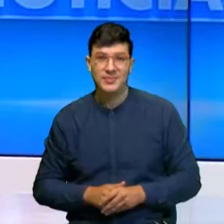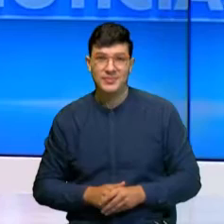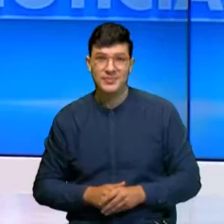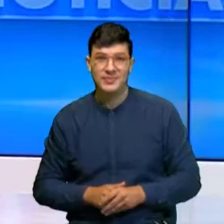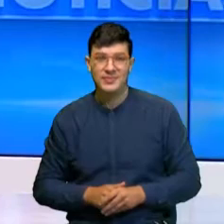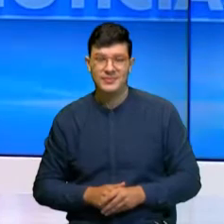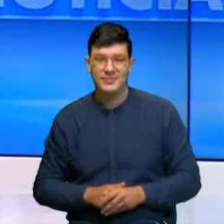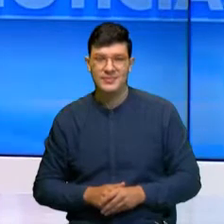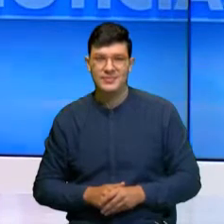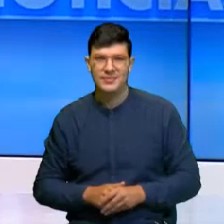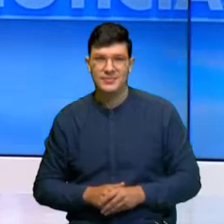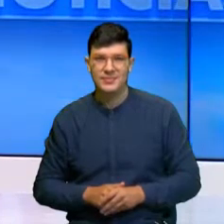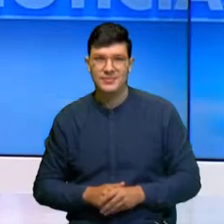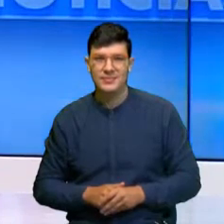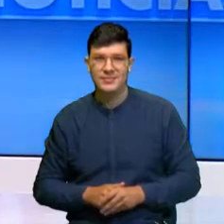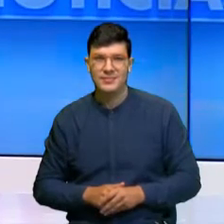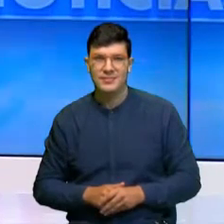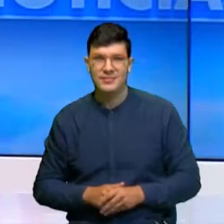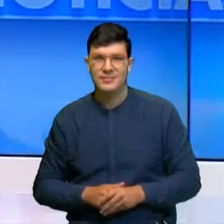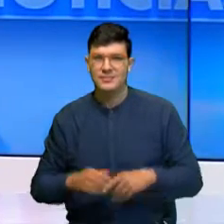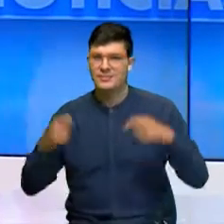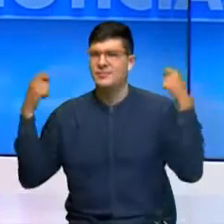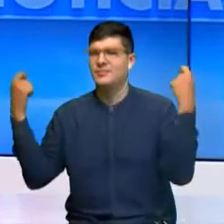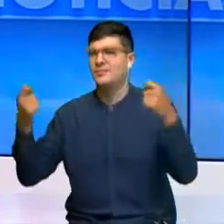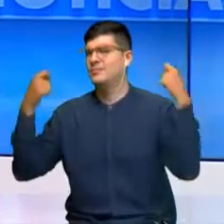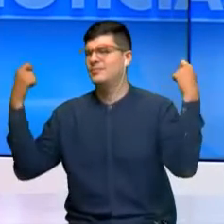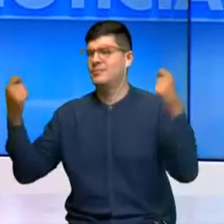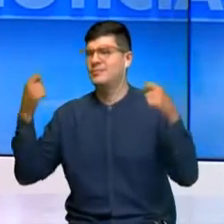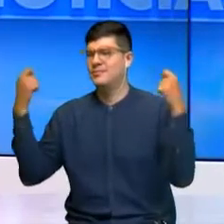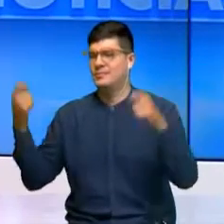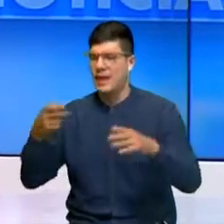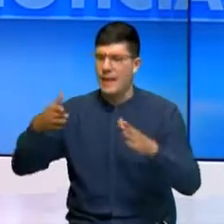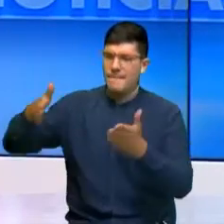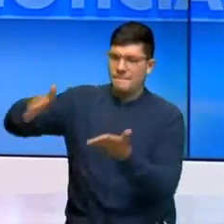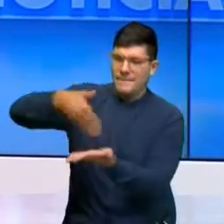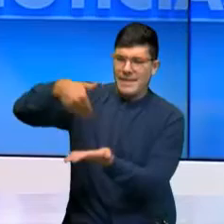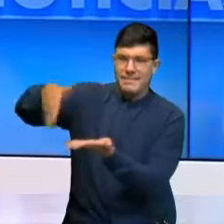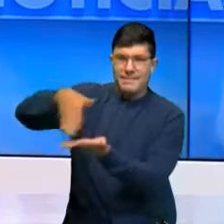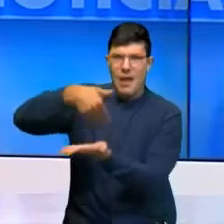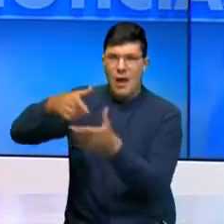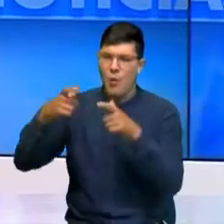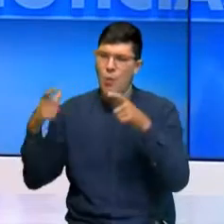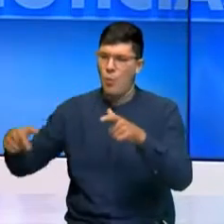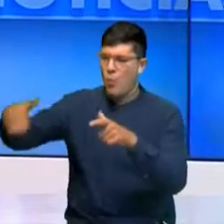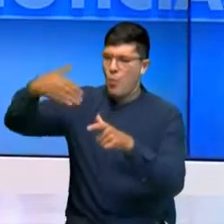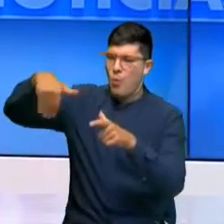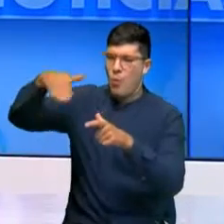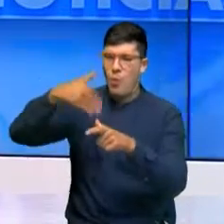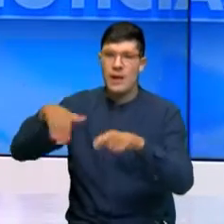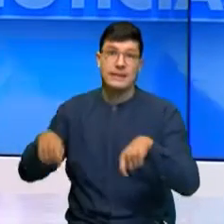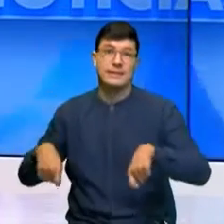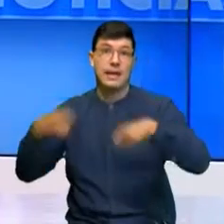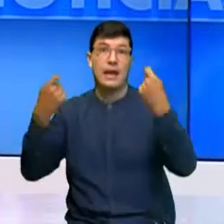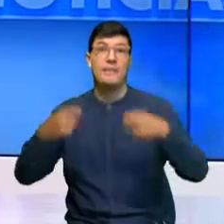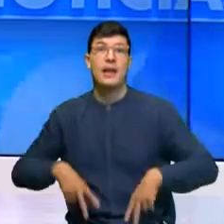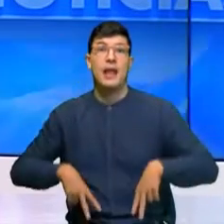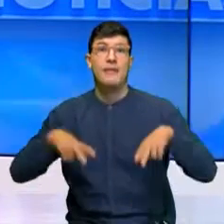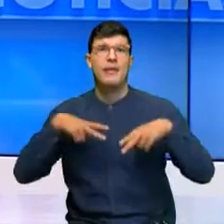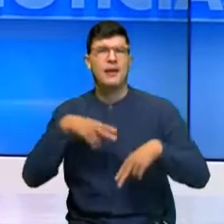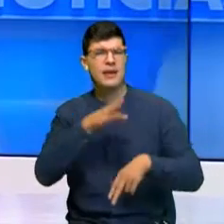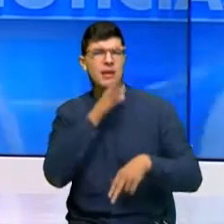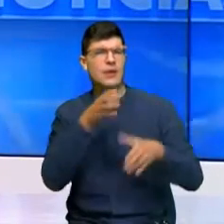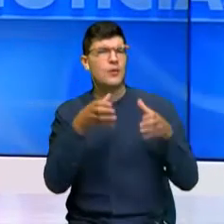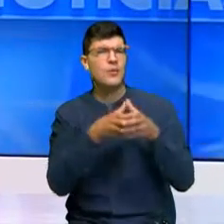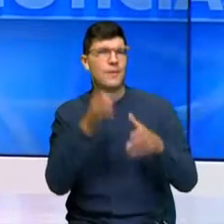y con éxito avanza la campaña pinta un hueco y salva una vida iniciativa es liderada por un club de moteros que